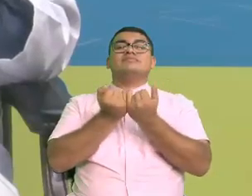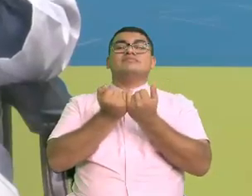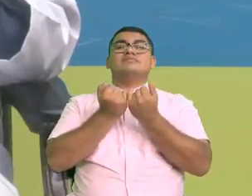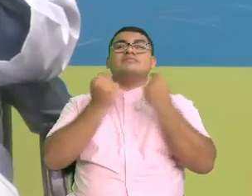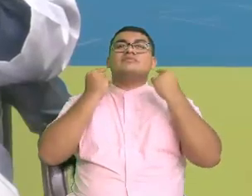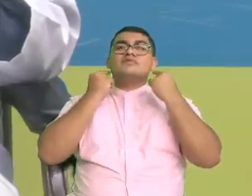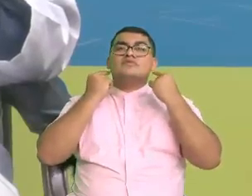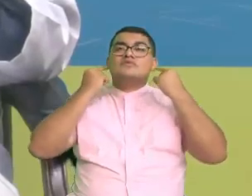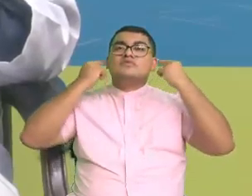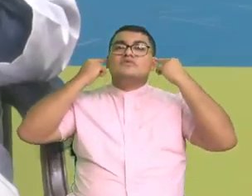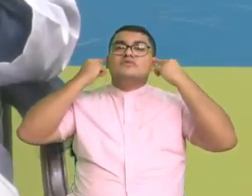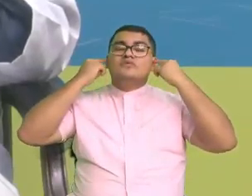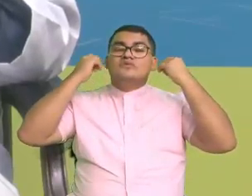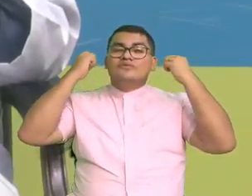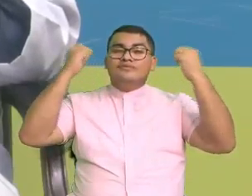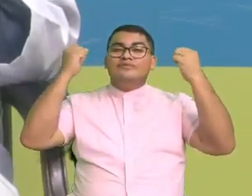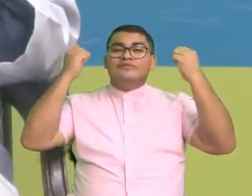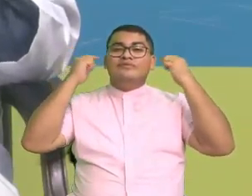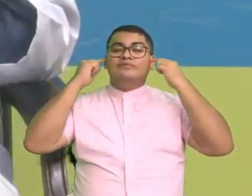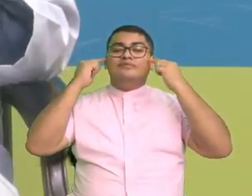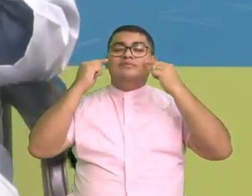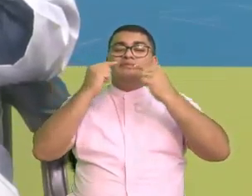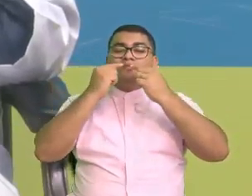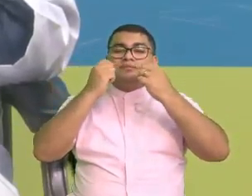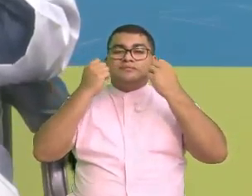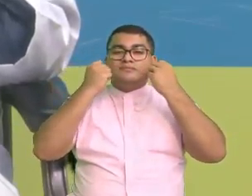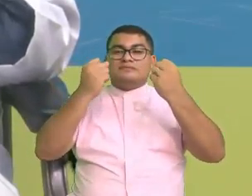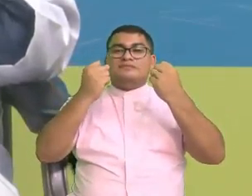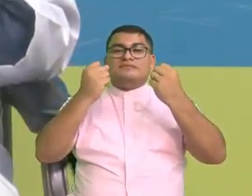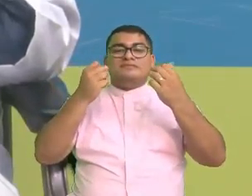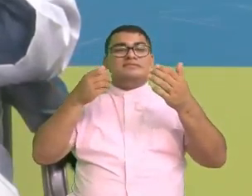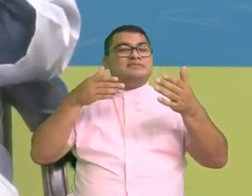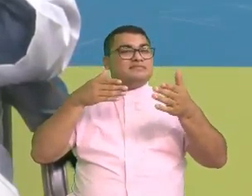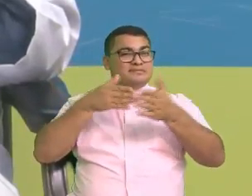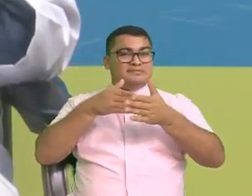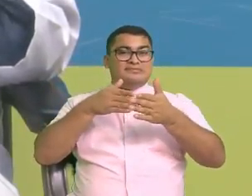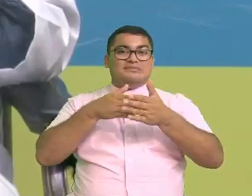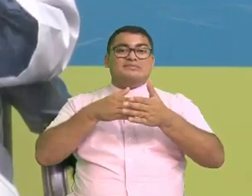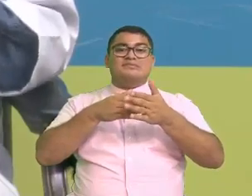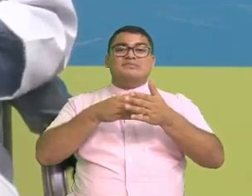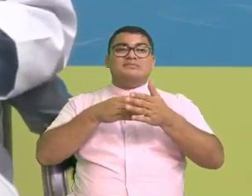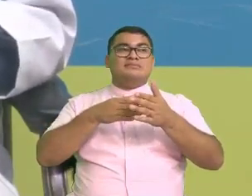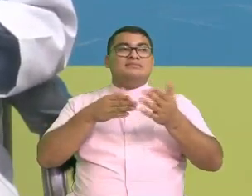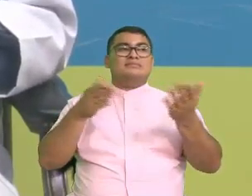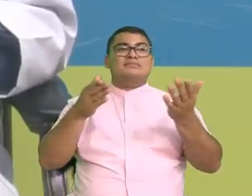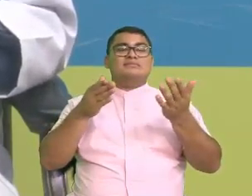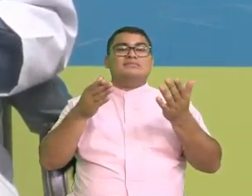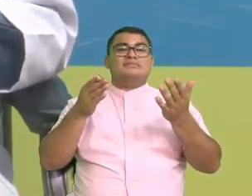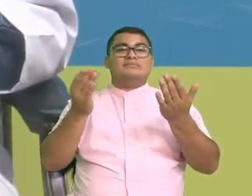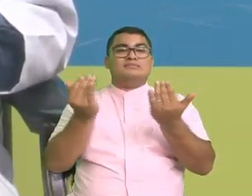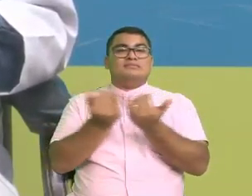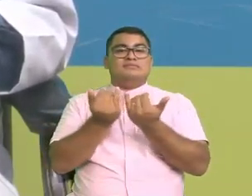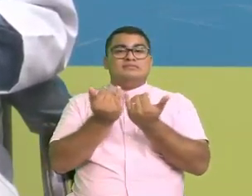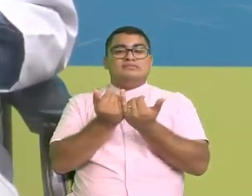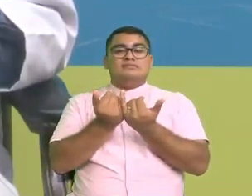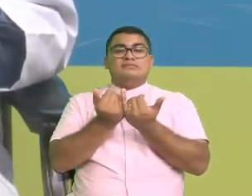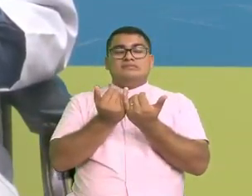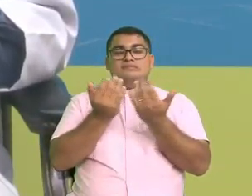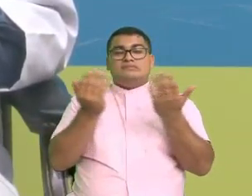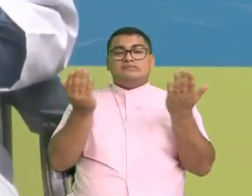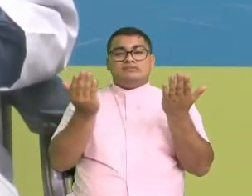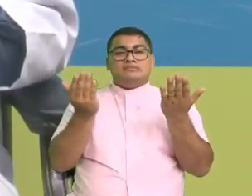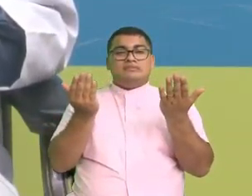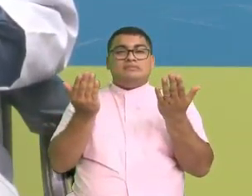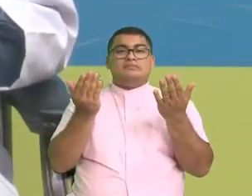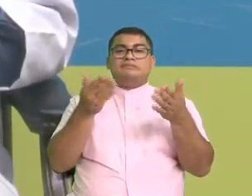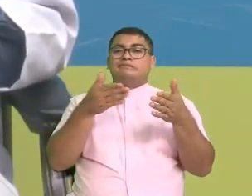donde desemboca la trompa de Eustaquio, que es un canal que comunica el oído con la nariz. Y entonces,